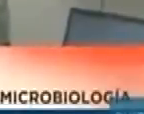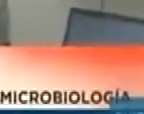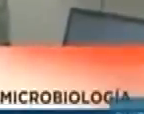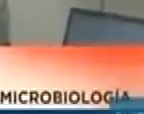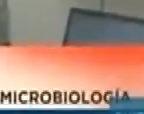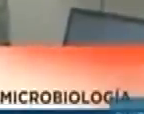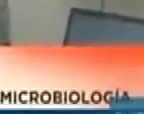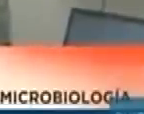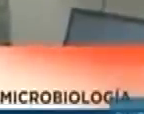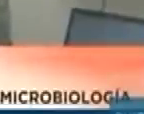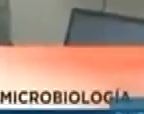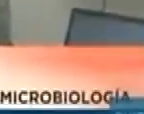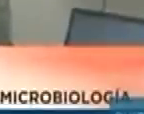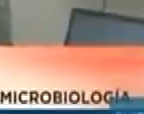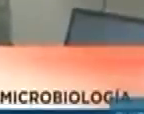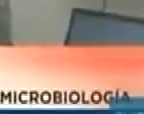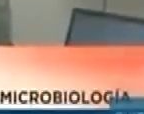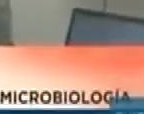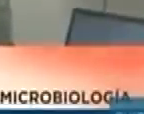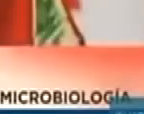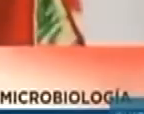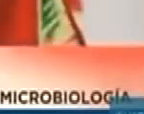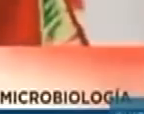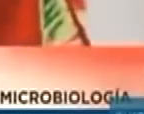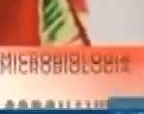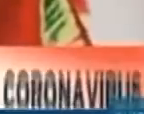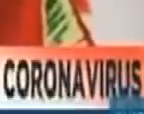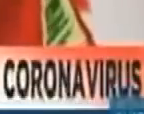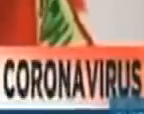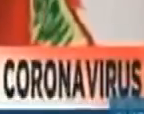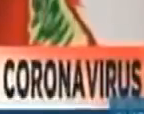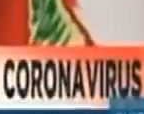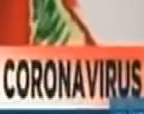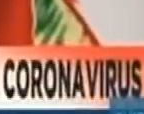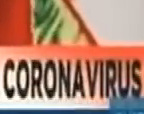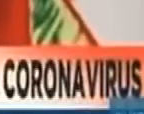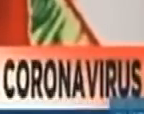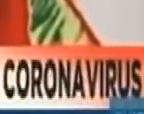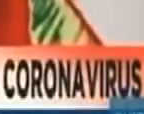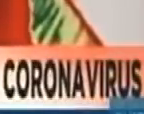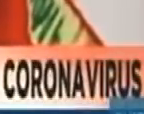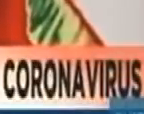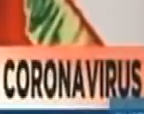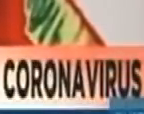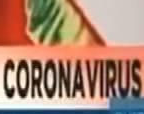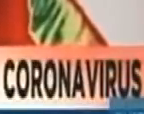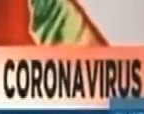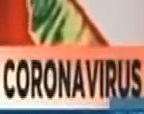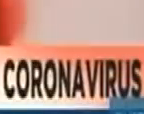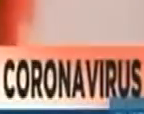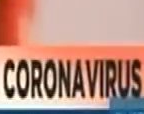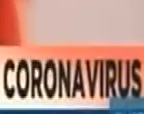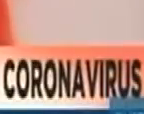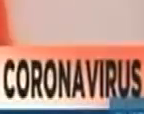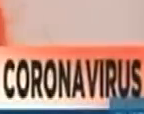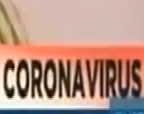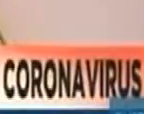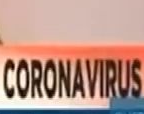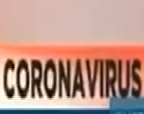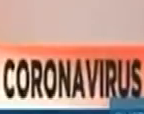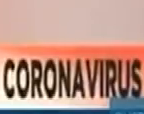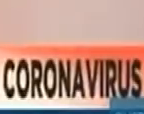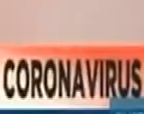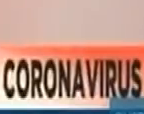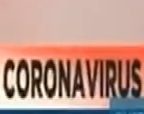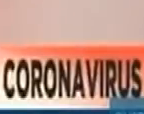esas partículas se van a quedar en este ambiente. Airear es otro elemento clave. Los expertos explican que los aerosoles se